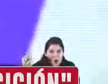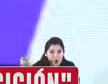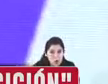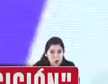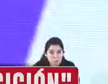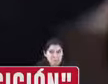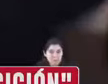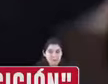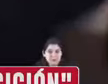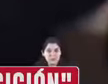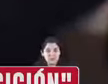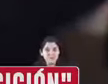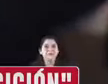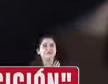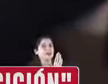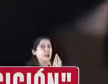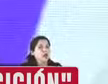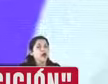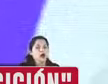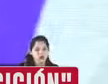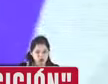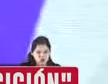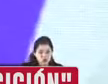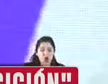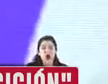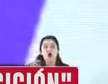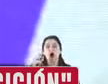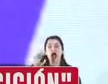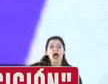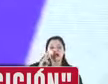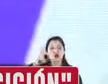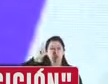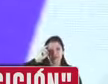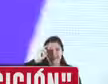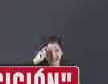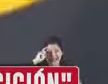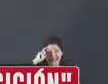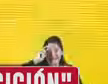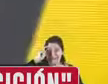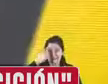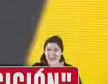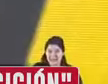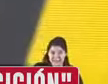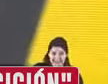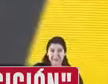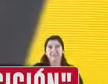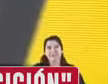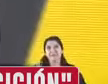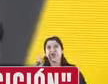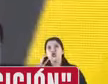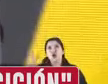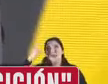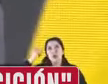pero yo puedo dar cuenta como presidente en el año 2010 en el 2009 habíamos perdido la